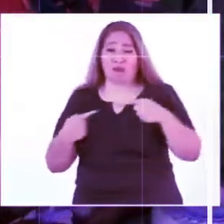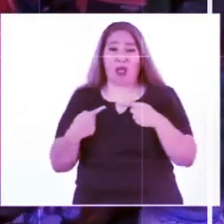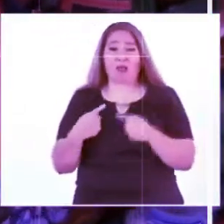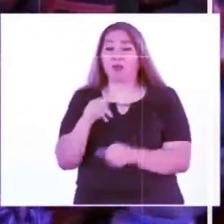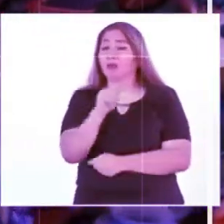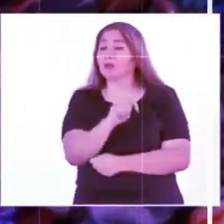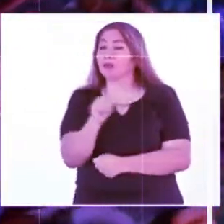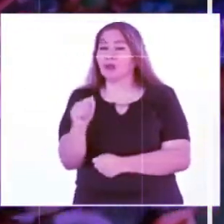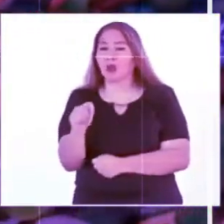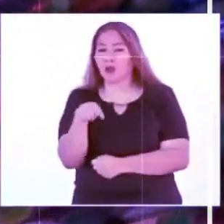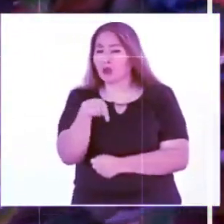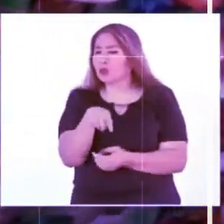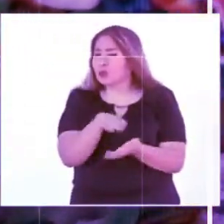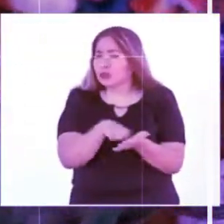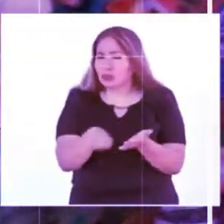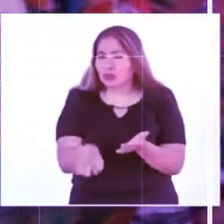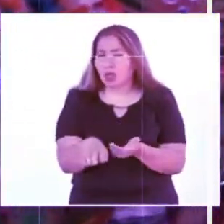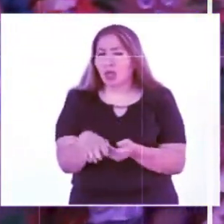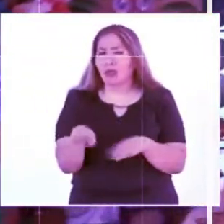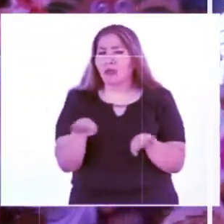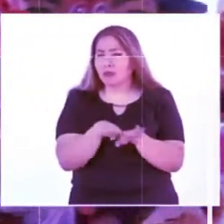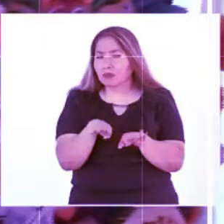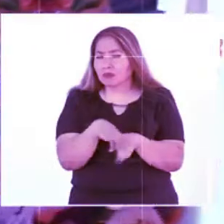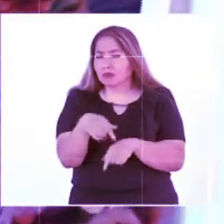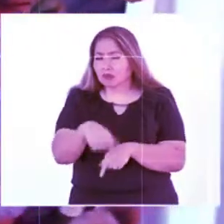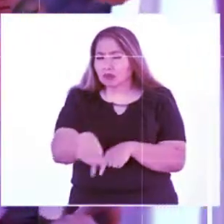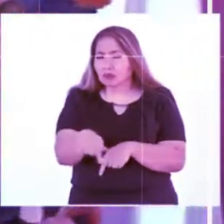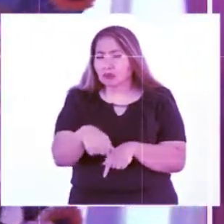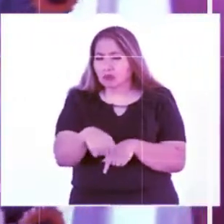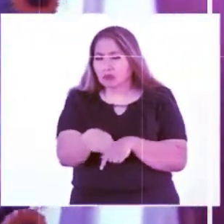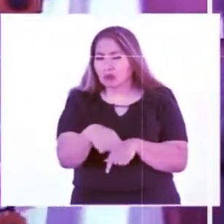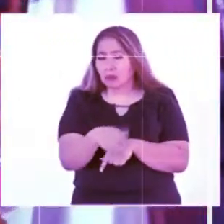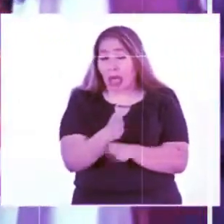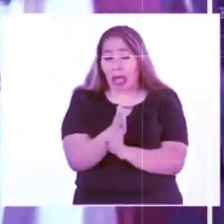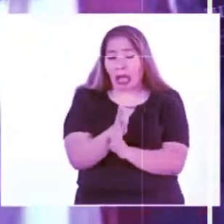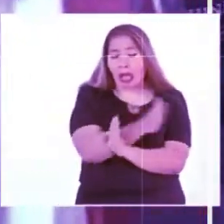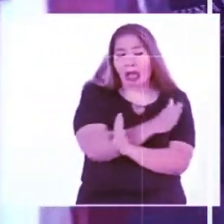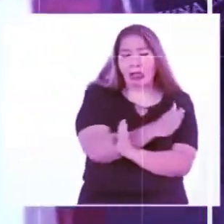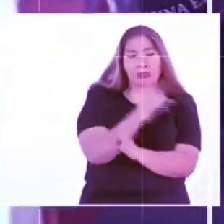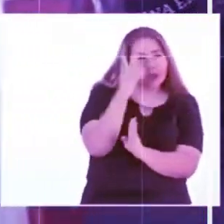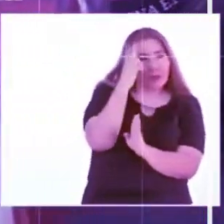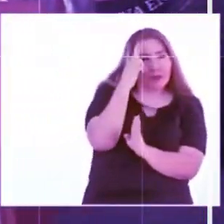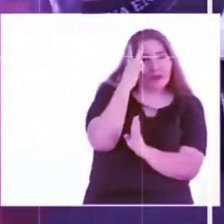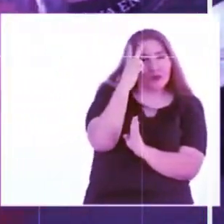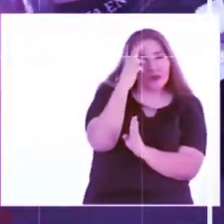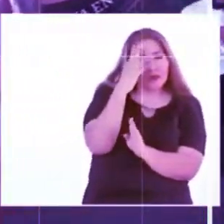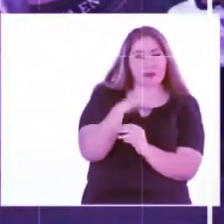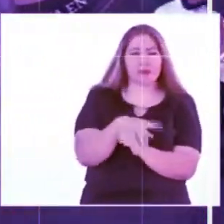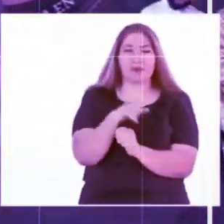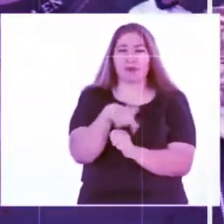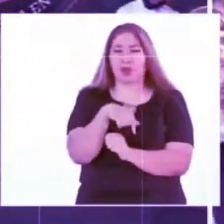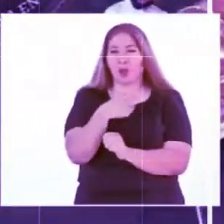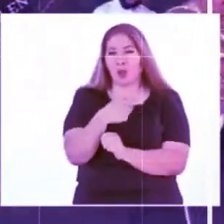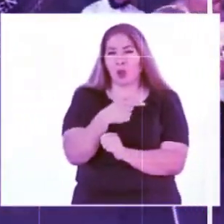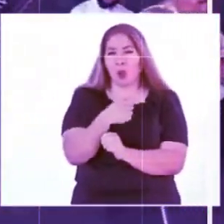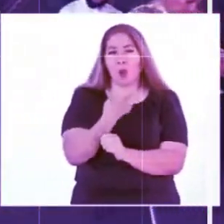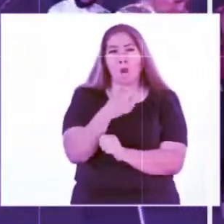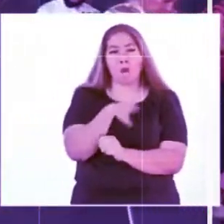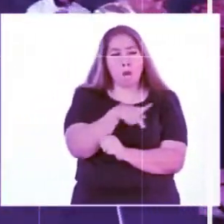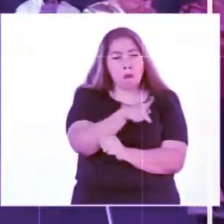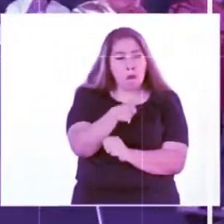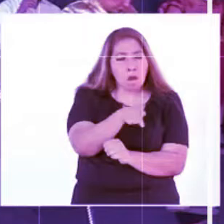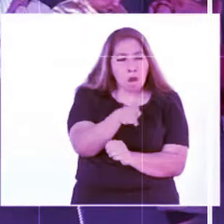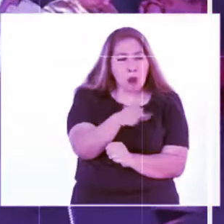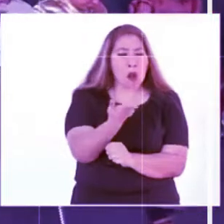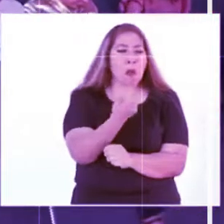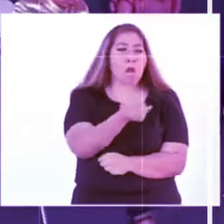Torreón es un ejemplo de cómo antes del porfiriato un pueblo apacible con